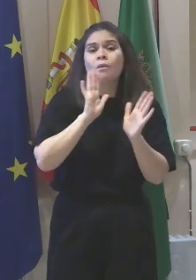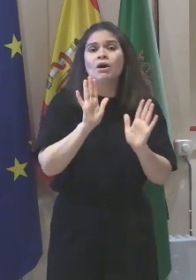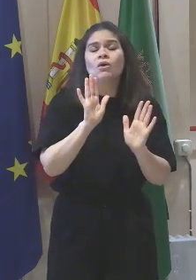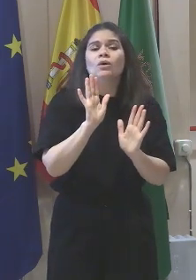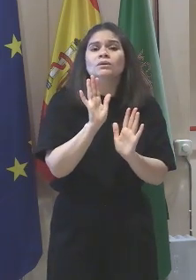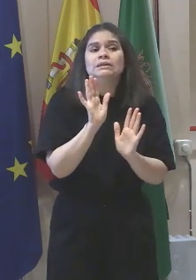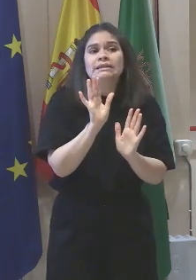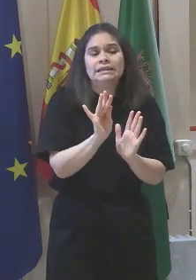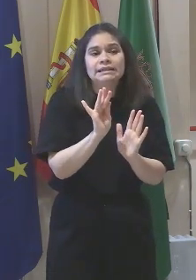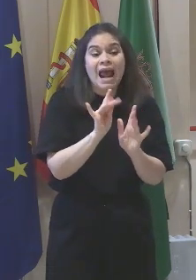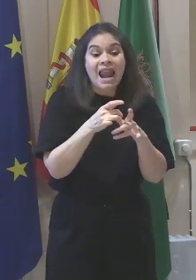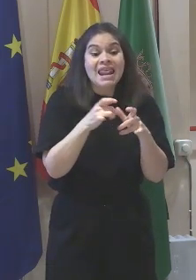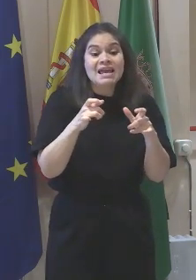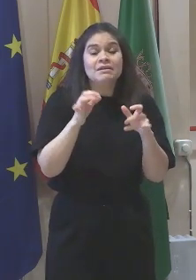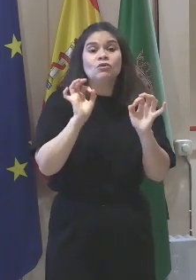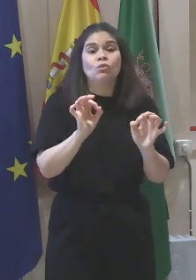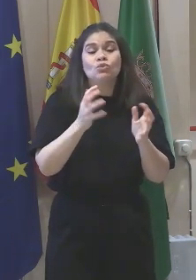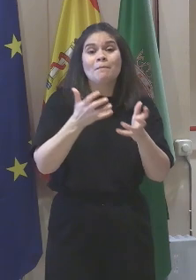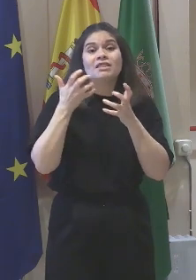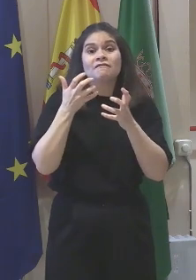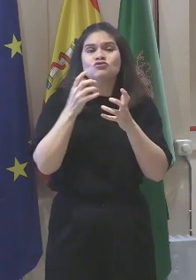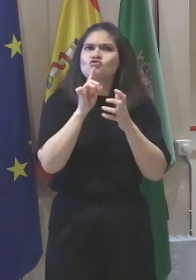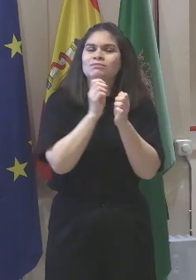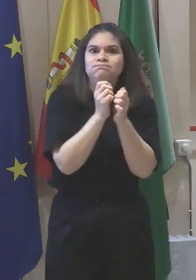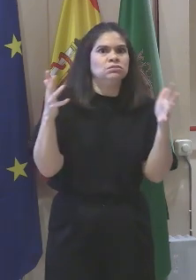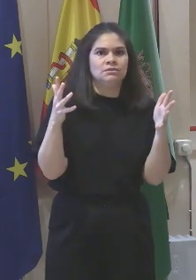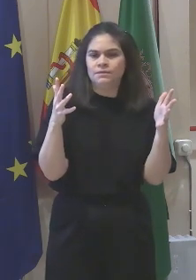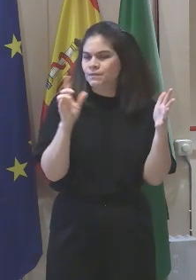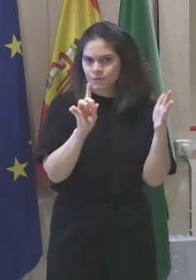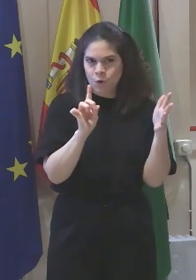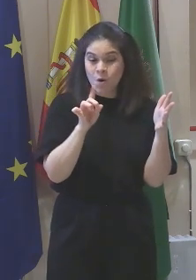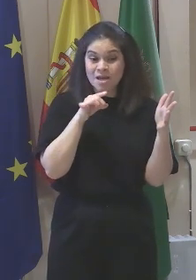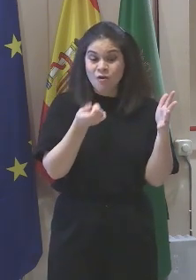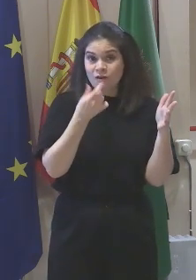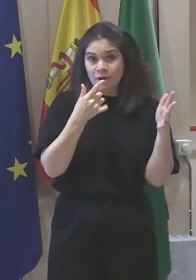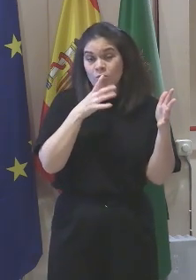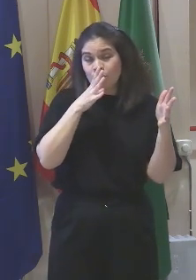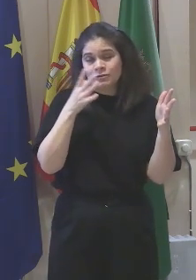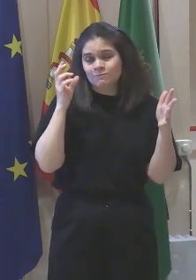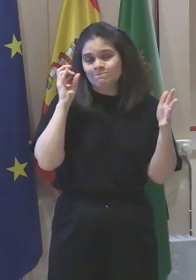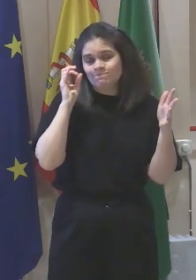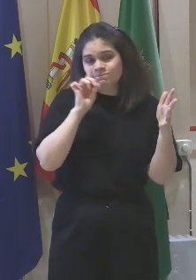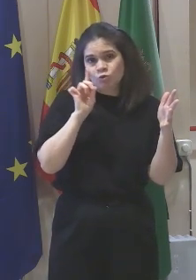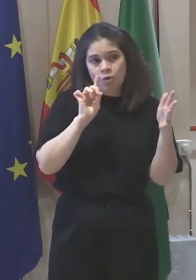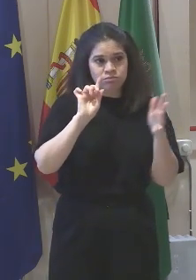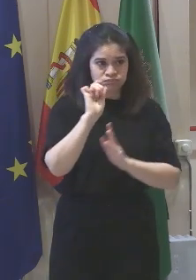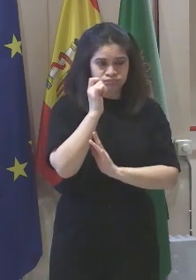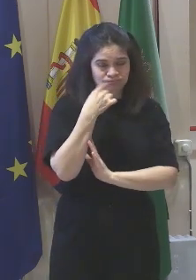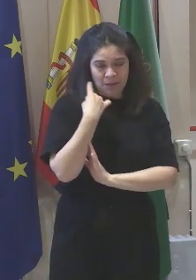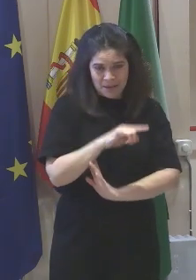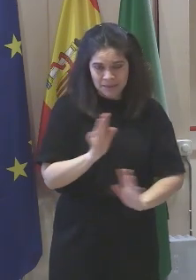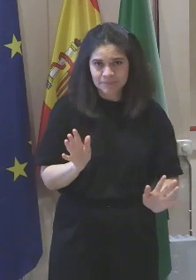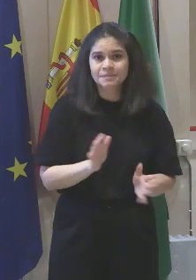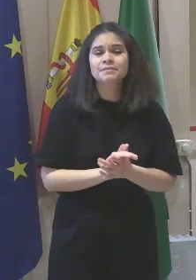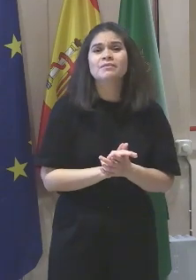que si el incremento en beneficio no es enorme, pues esos fármacos no llegan. Luego, además, la diabetes tipo